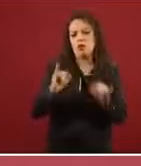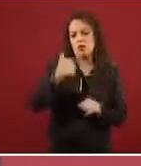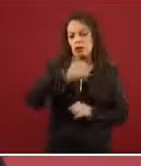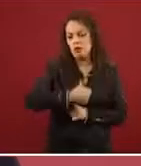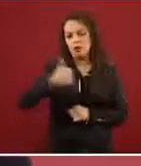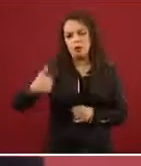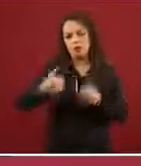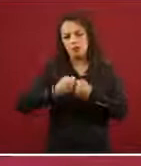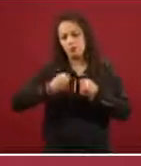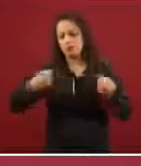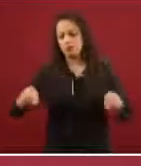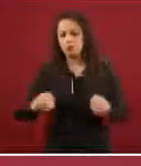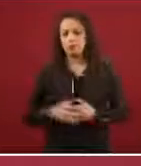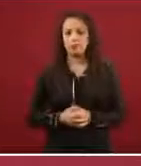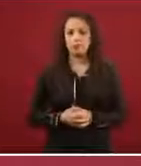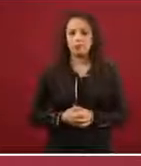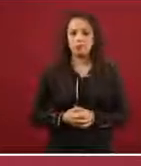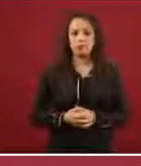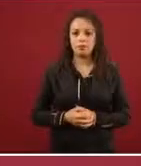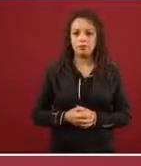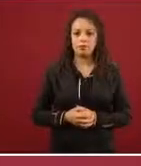era el Ejecutivo